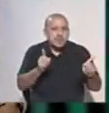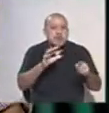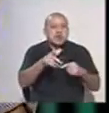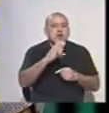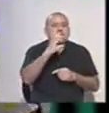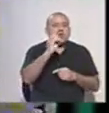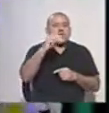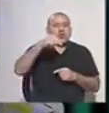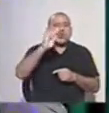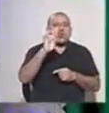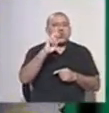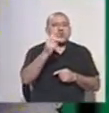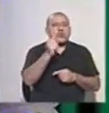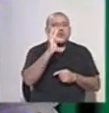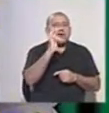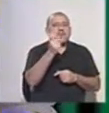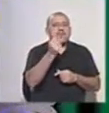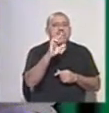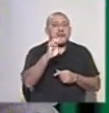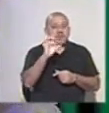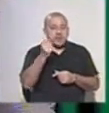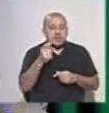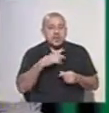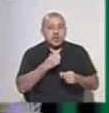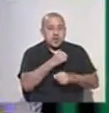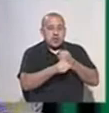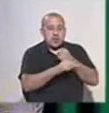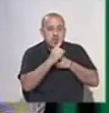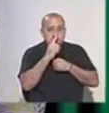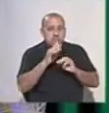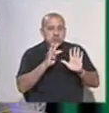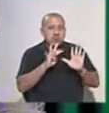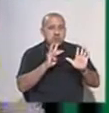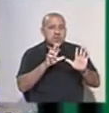un interruptus, digamos, desde el 93, ¿no? Al